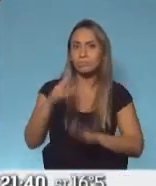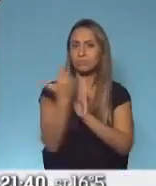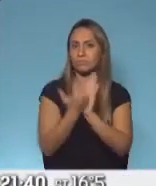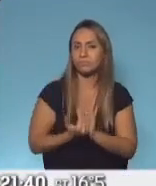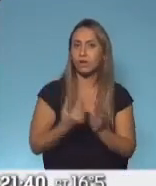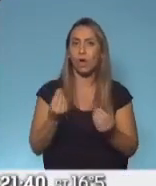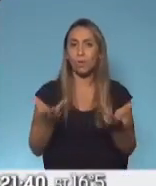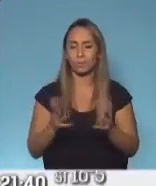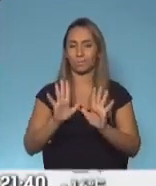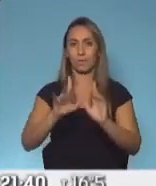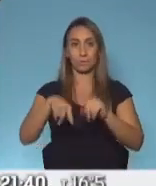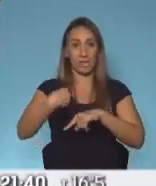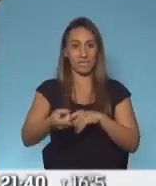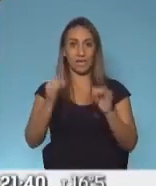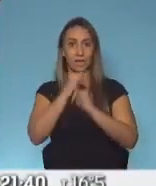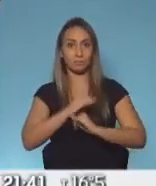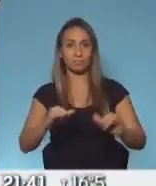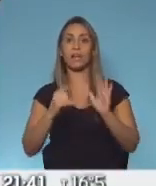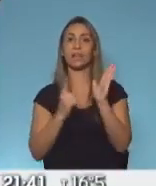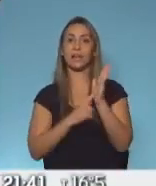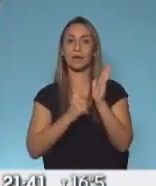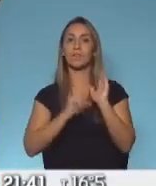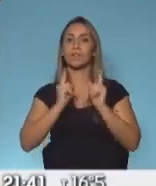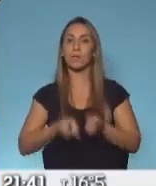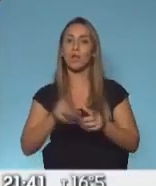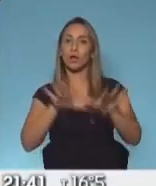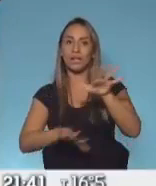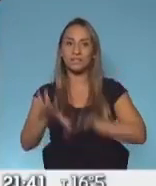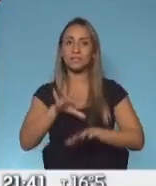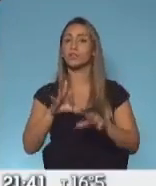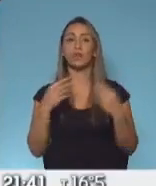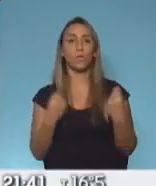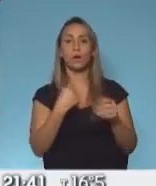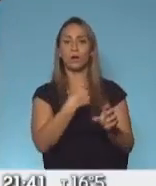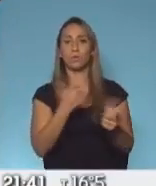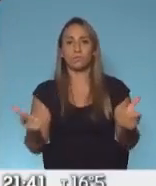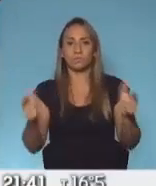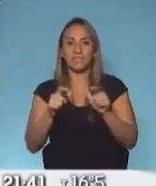el procedimiento, el reglamento y el procedimiento de teleconferencia,